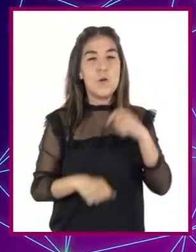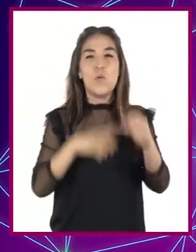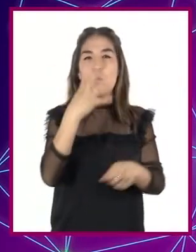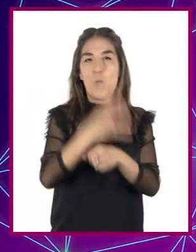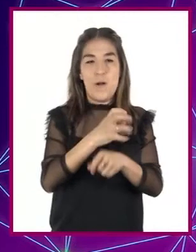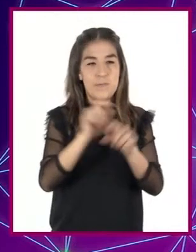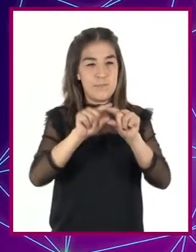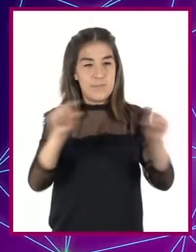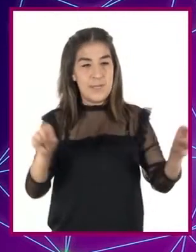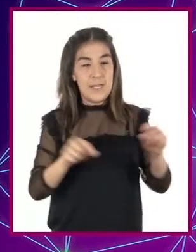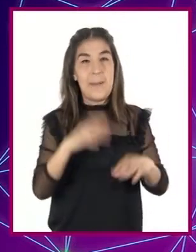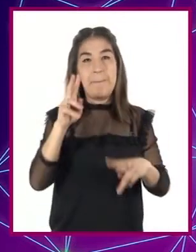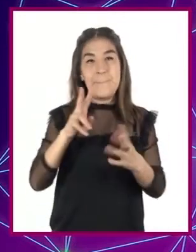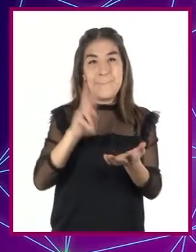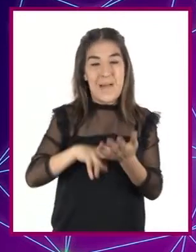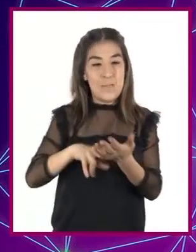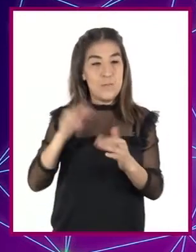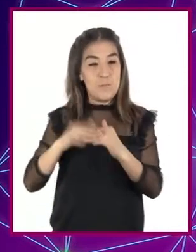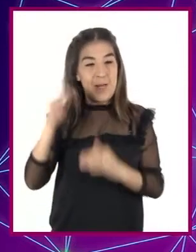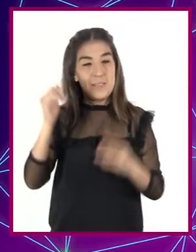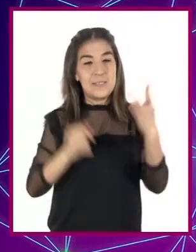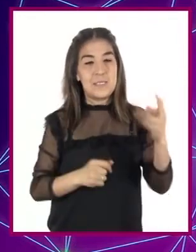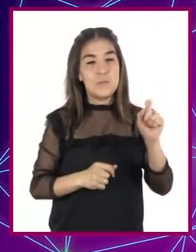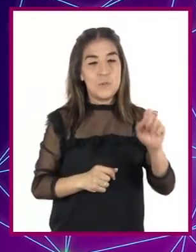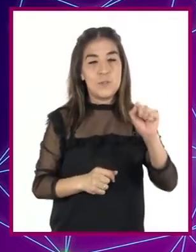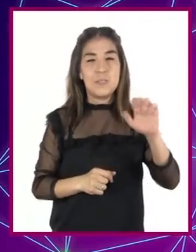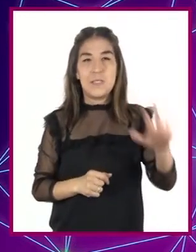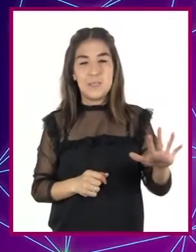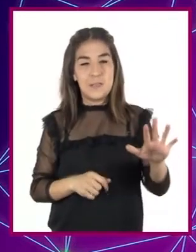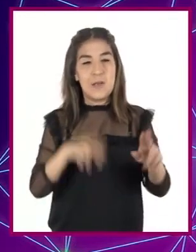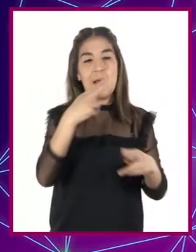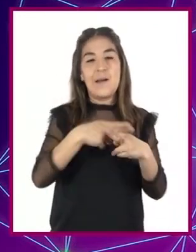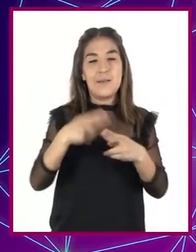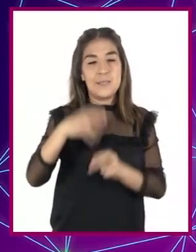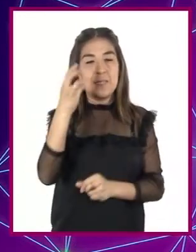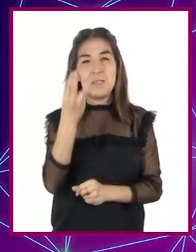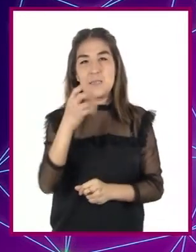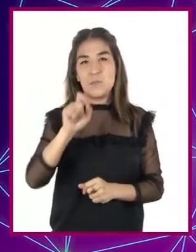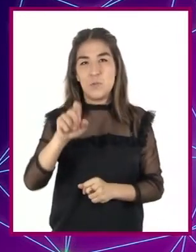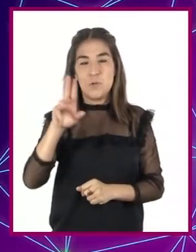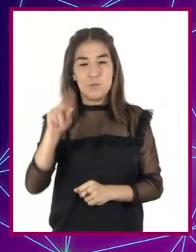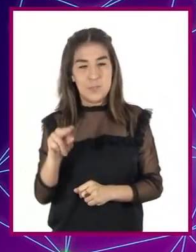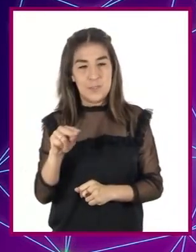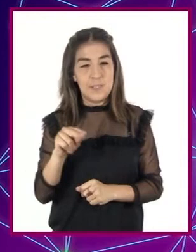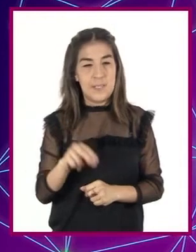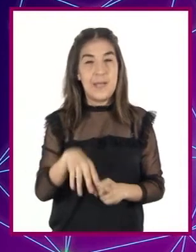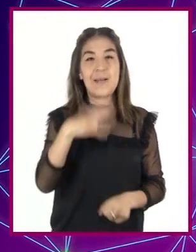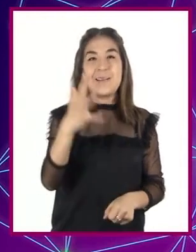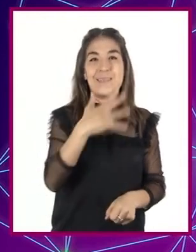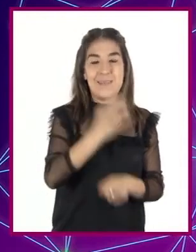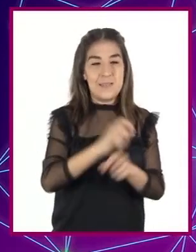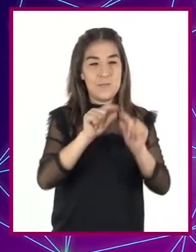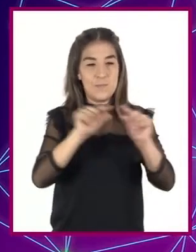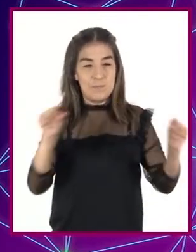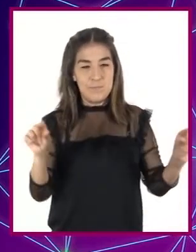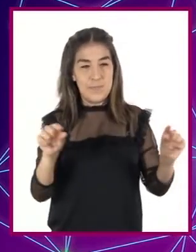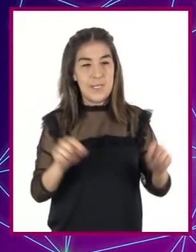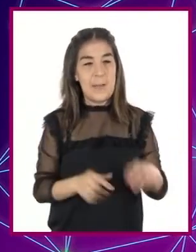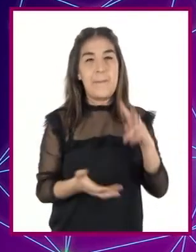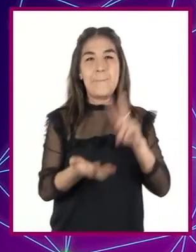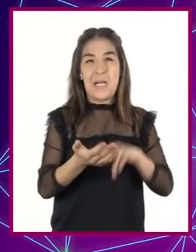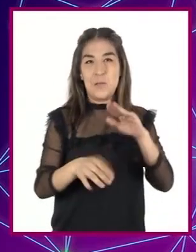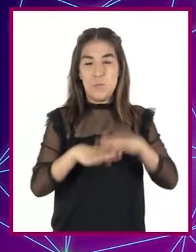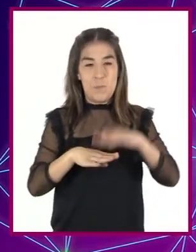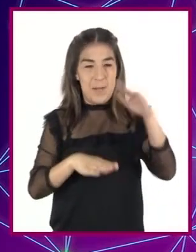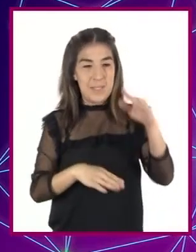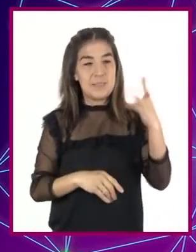intervalo, de valores mayores que 3.65 hasta 3.80. El quinto intervalo, de valores